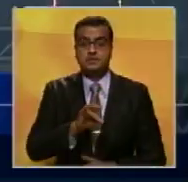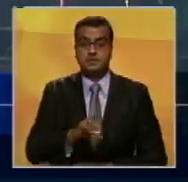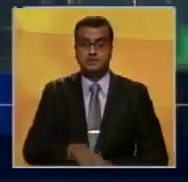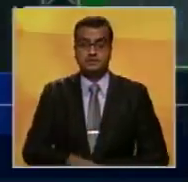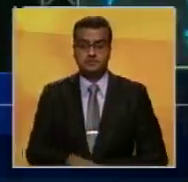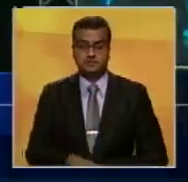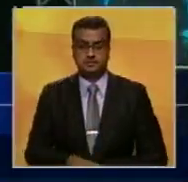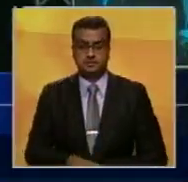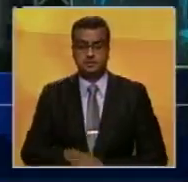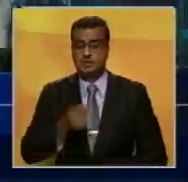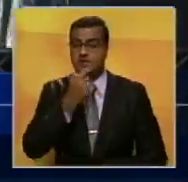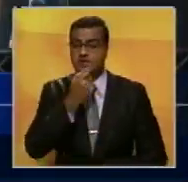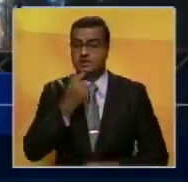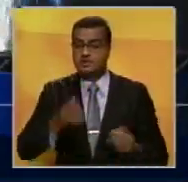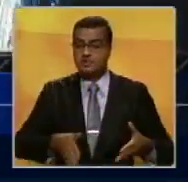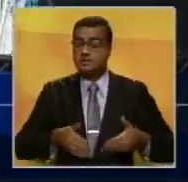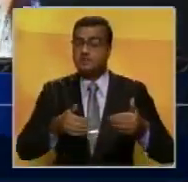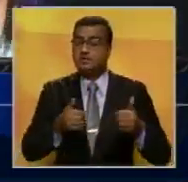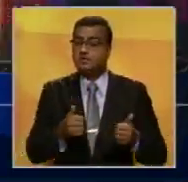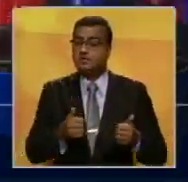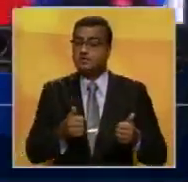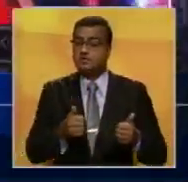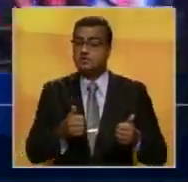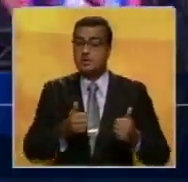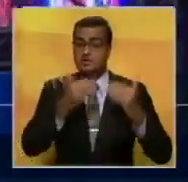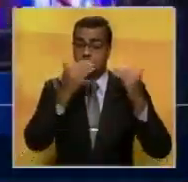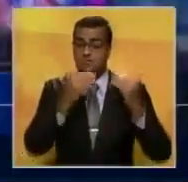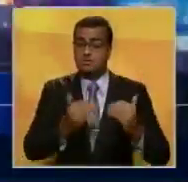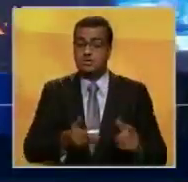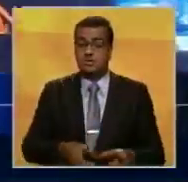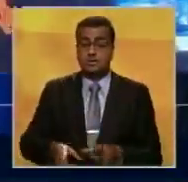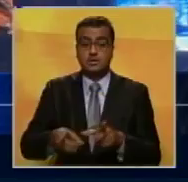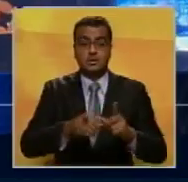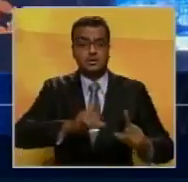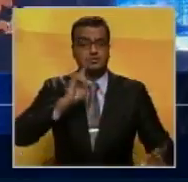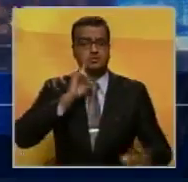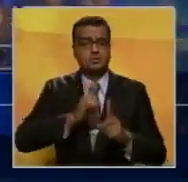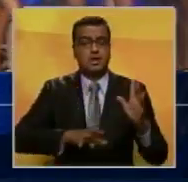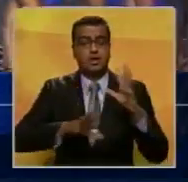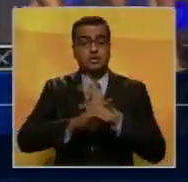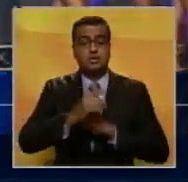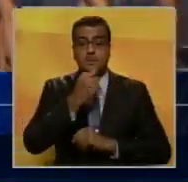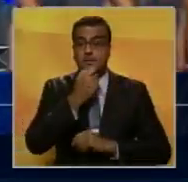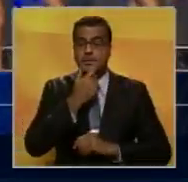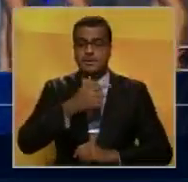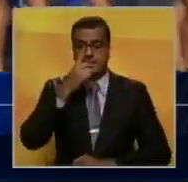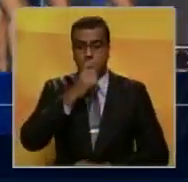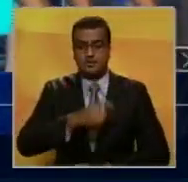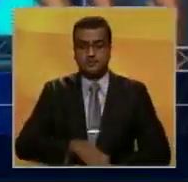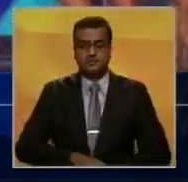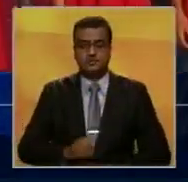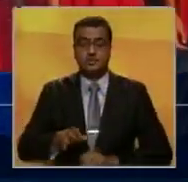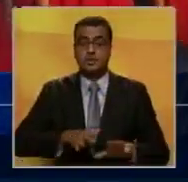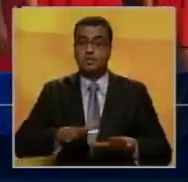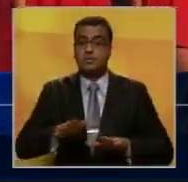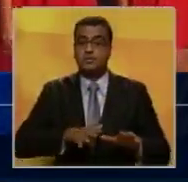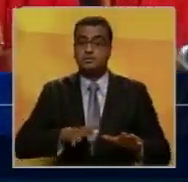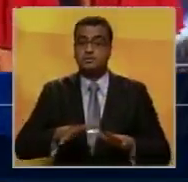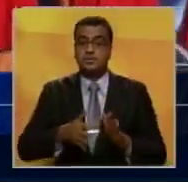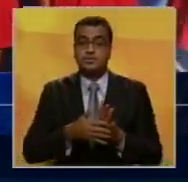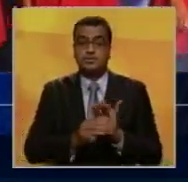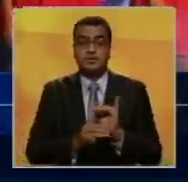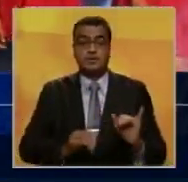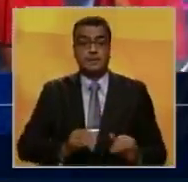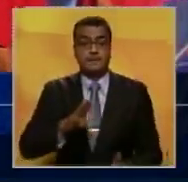La temporada de la belleza inició y con ella los castings regionales rumbo a la noche más linda del año. Este jueves fue la gala final del